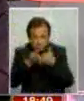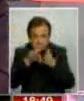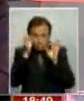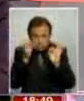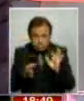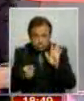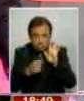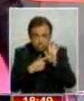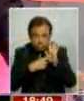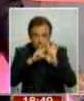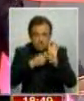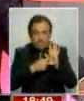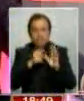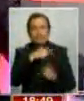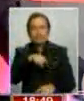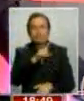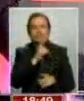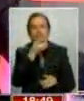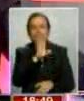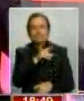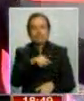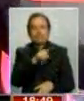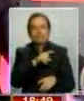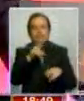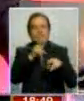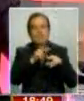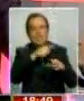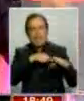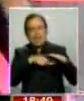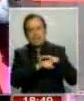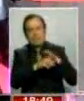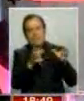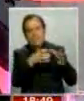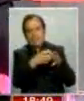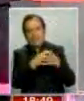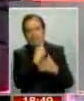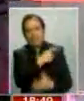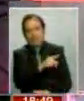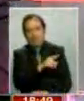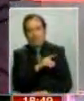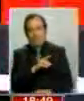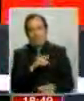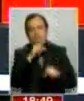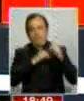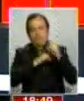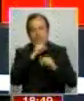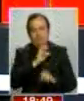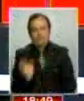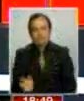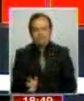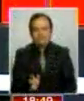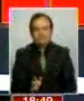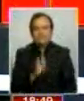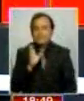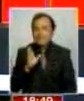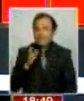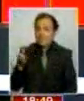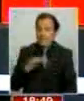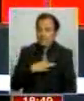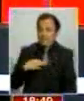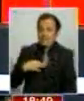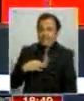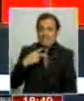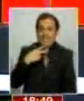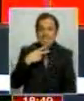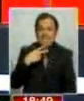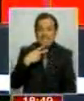forma muy responsable, sino que tiene que ver con un ciclo interno de elecciones en un partido político. Ministro Alberto Arenas, ministro